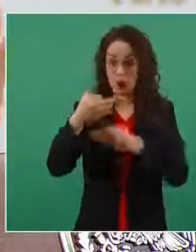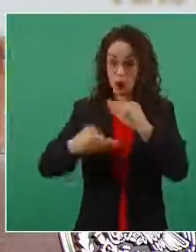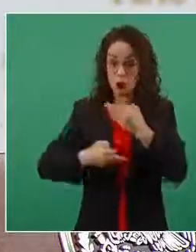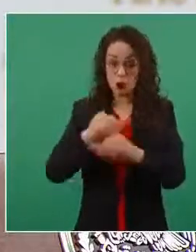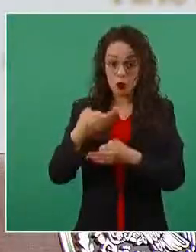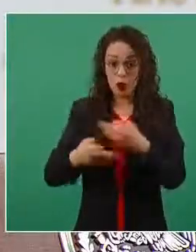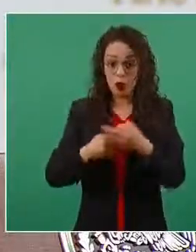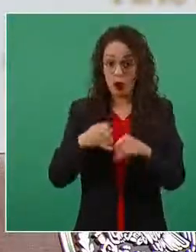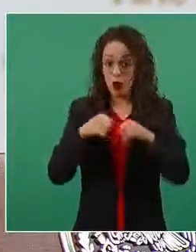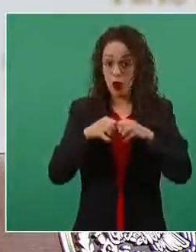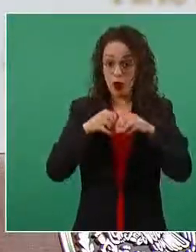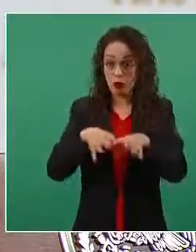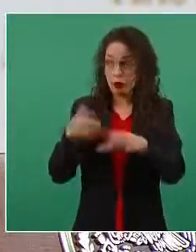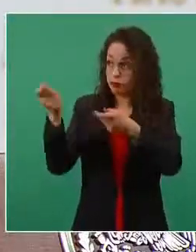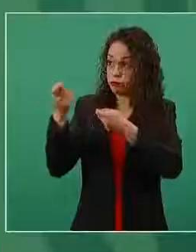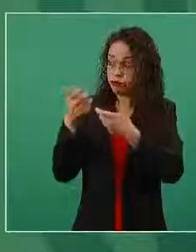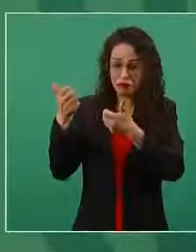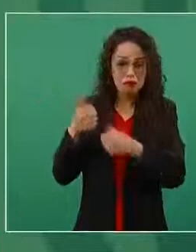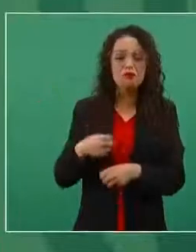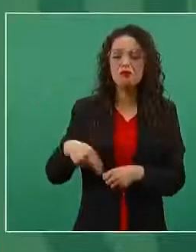se investiga.